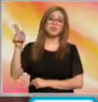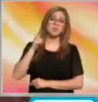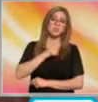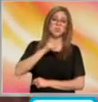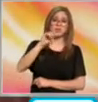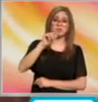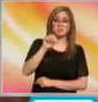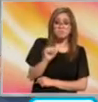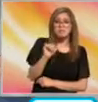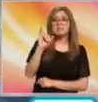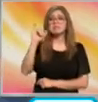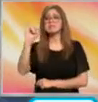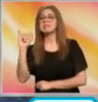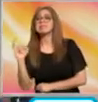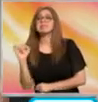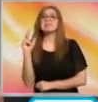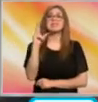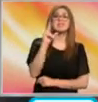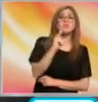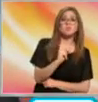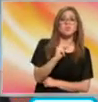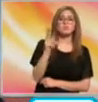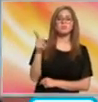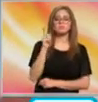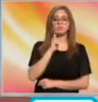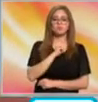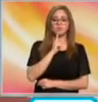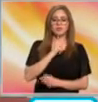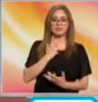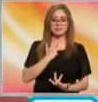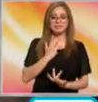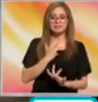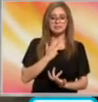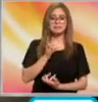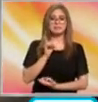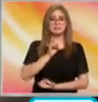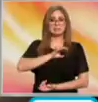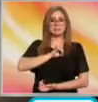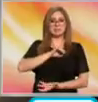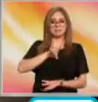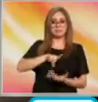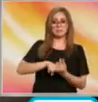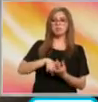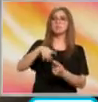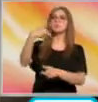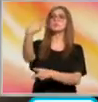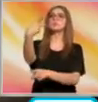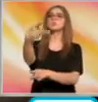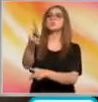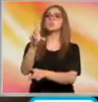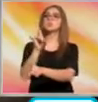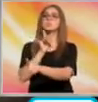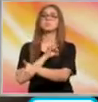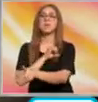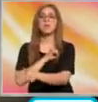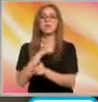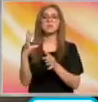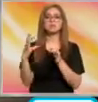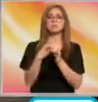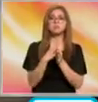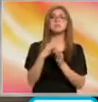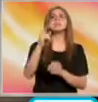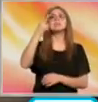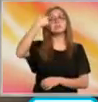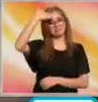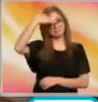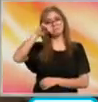viene, se enfrentan a sus propios miedos, se enfrentan al miedo de la otra, ¿sí? Y siempre hay un